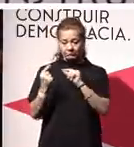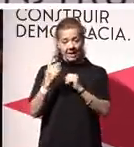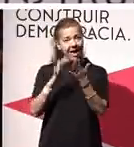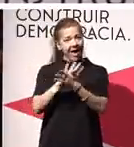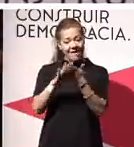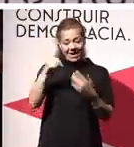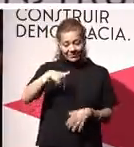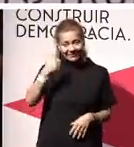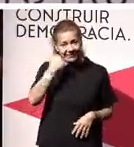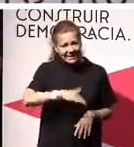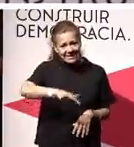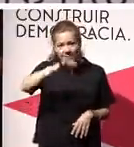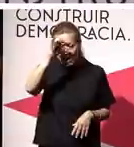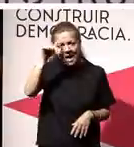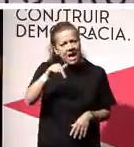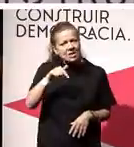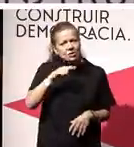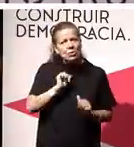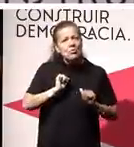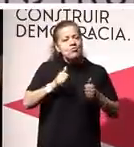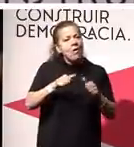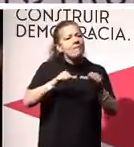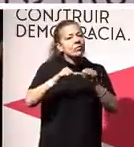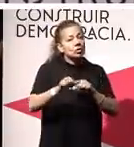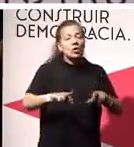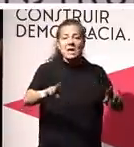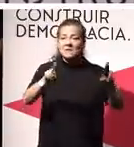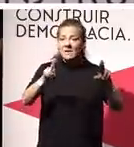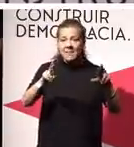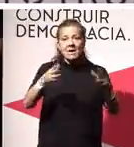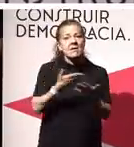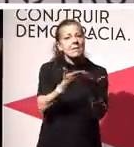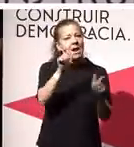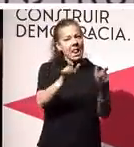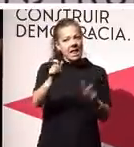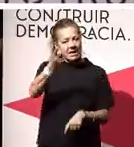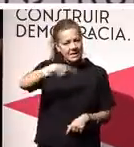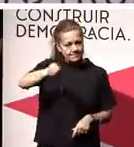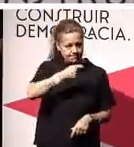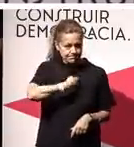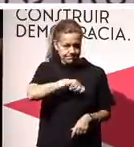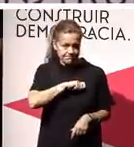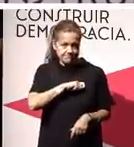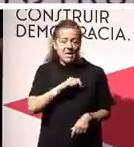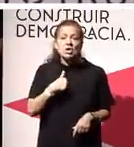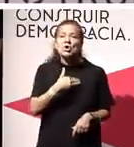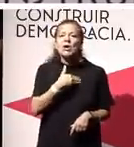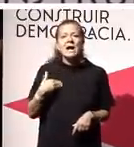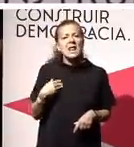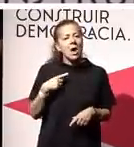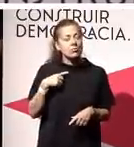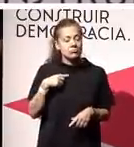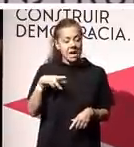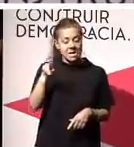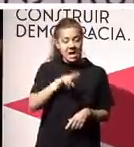de semana van a ser una semilla de futuro y de esperanza para la gente de nuestro país. Quería hacer un breve